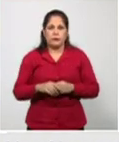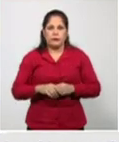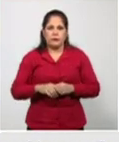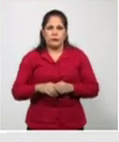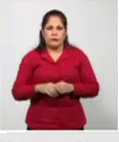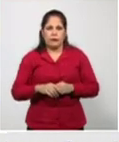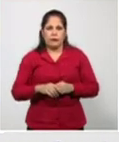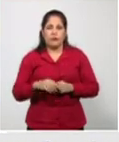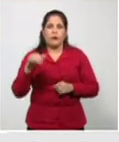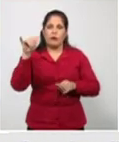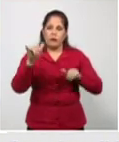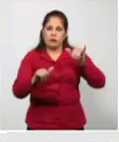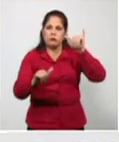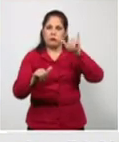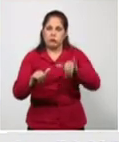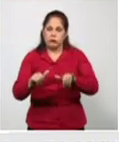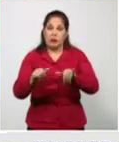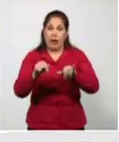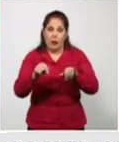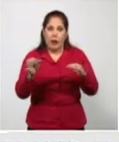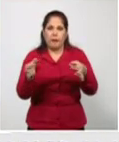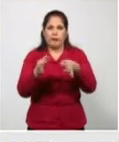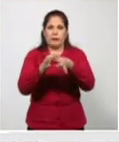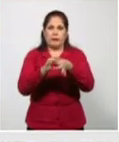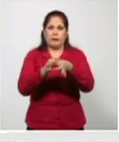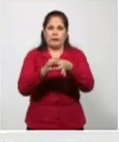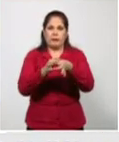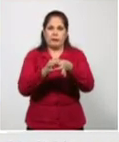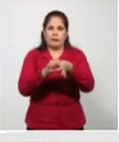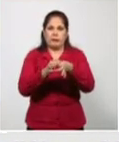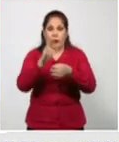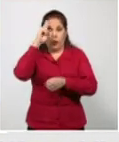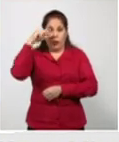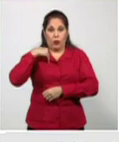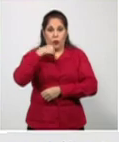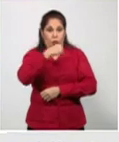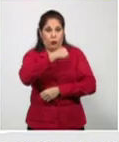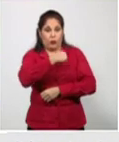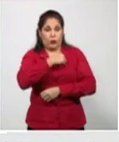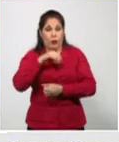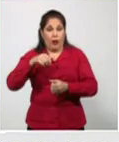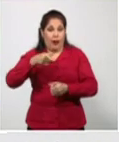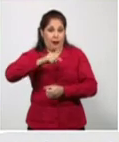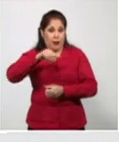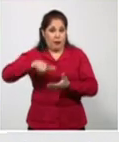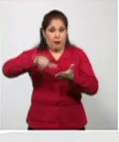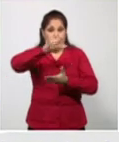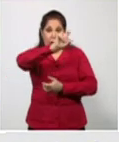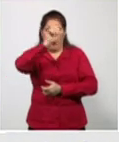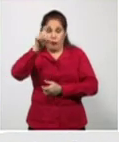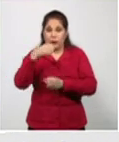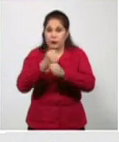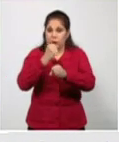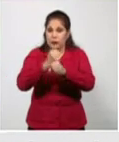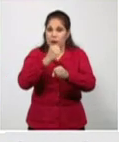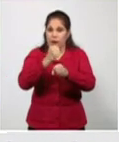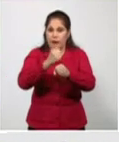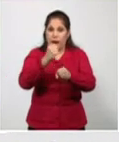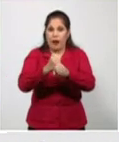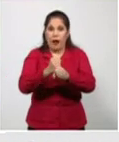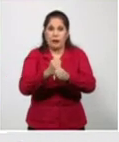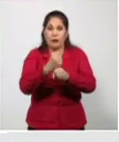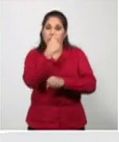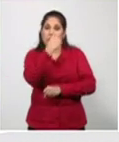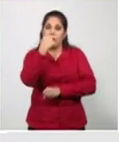arriba, pues cifras bajas. Nos decía el doctor Carmelo, que ha estado en el aeropuerto trabajando en esta actividad, que